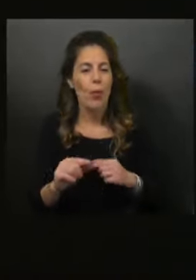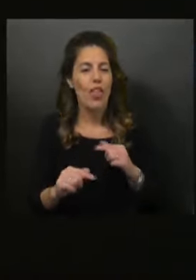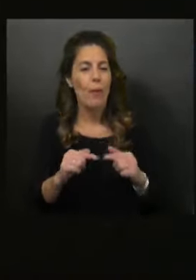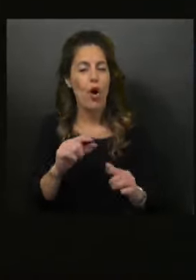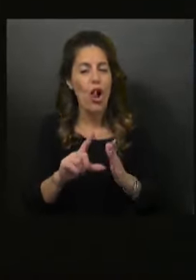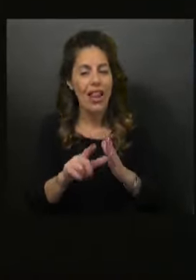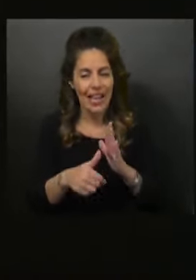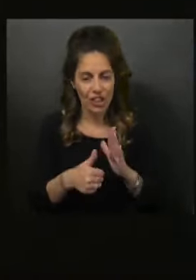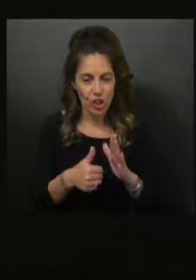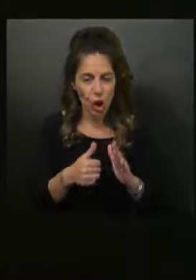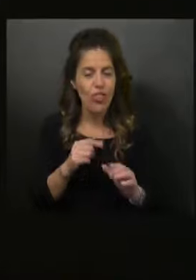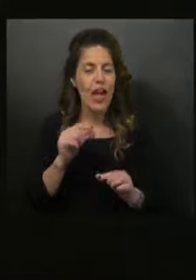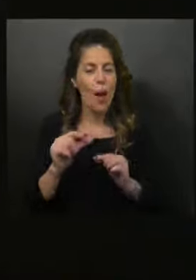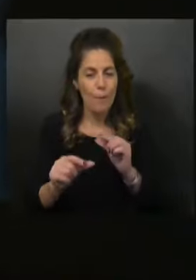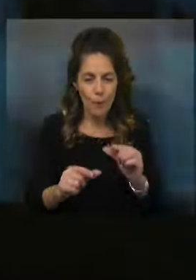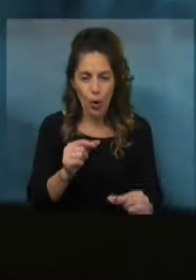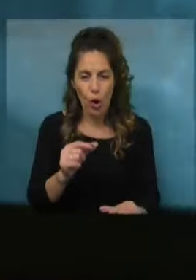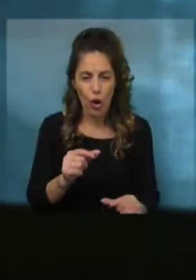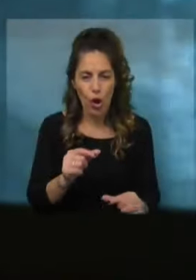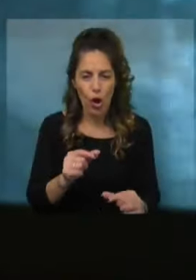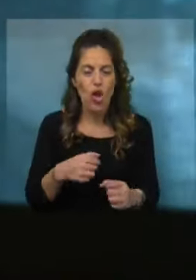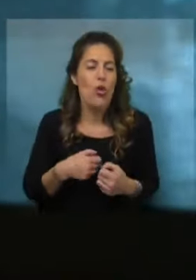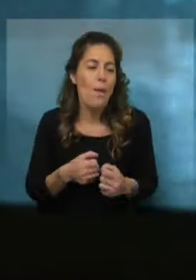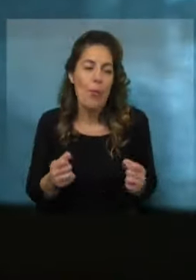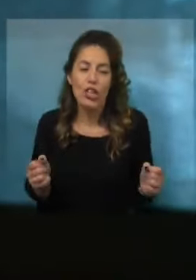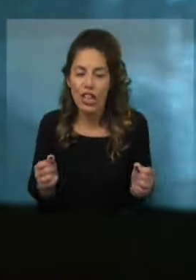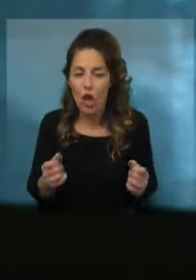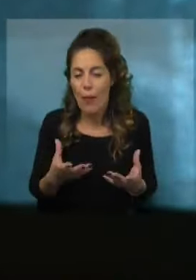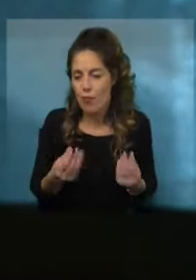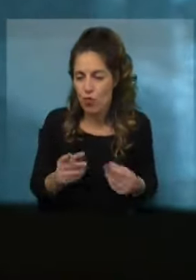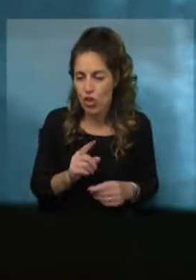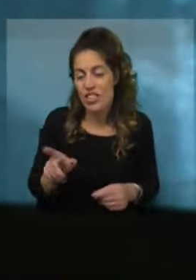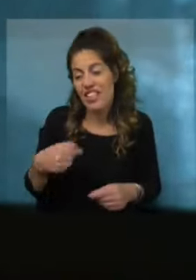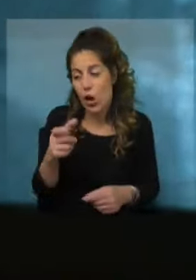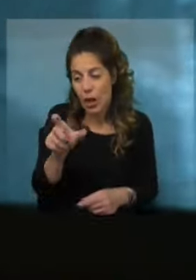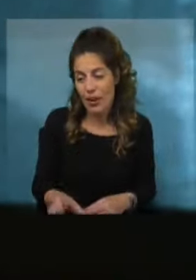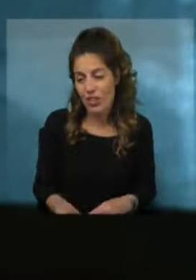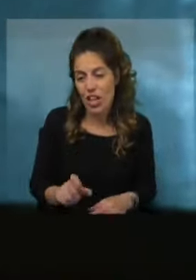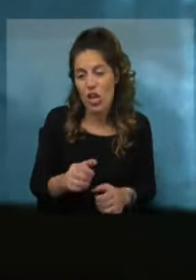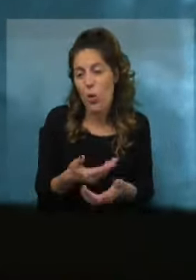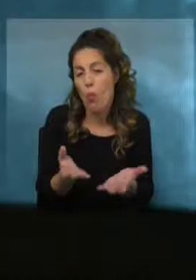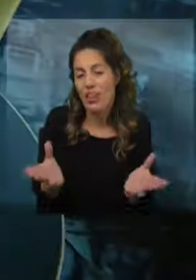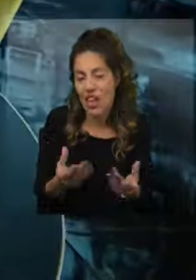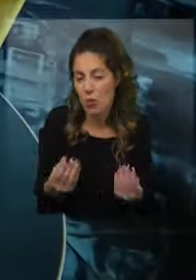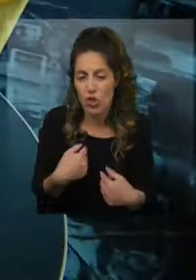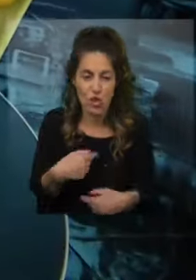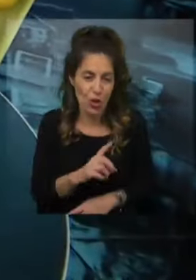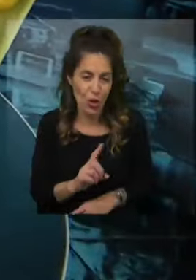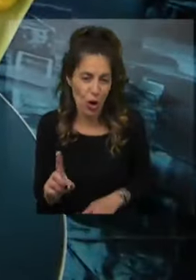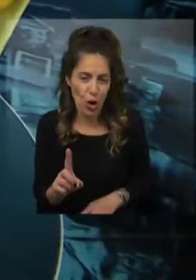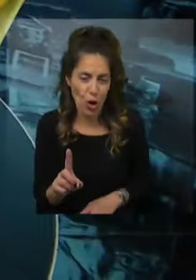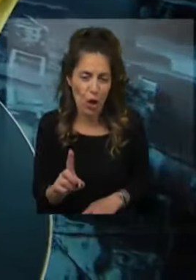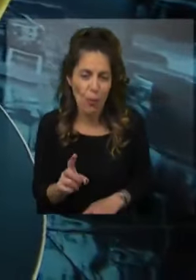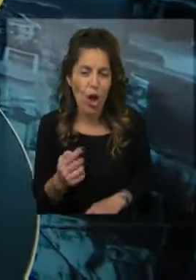decir bueno de A poco no exp poniéndome mucho y si el otro no se mueve mucho Yo tampoco porque de